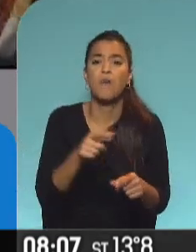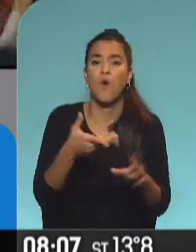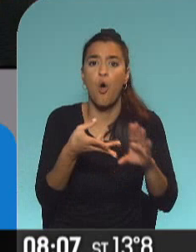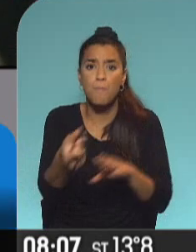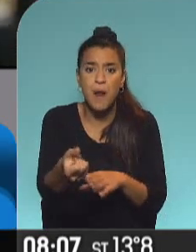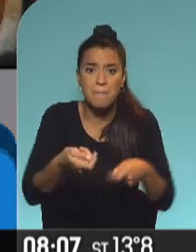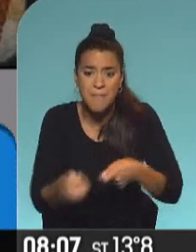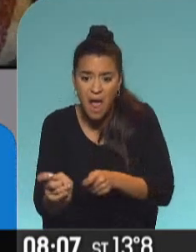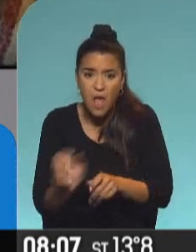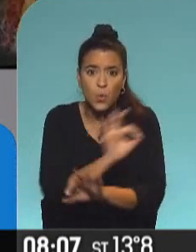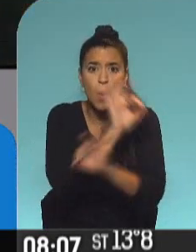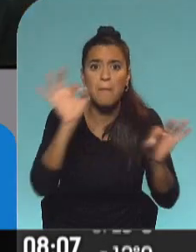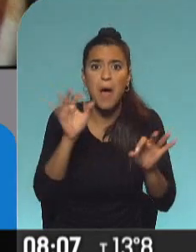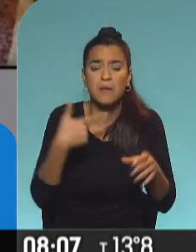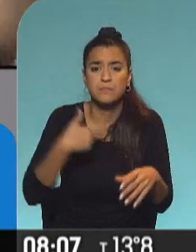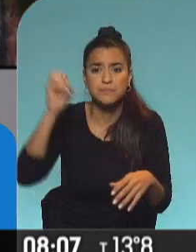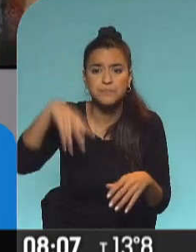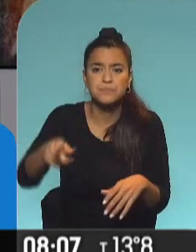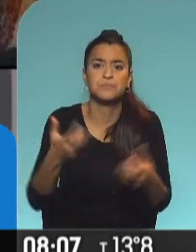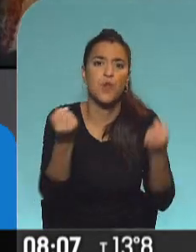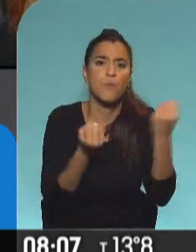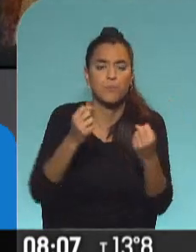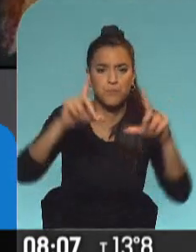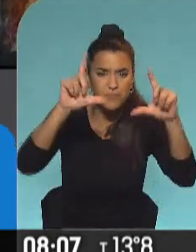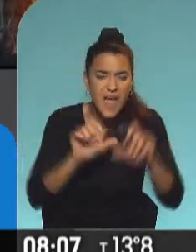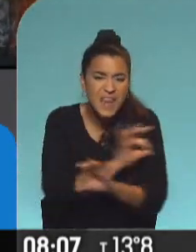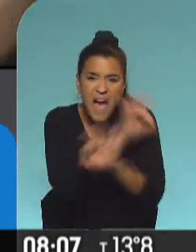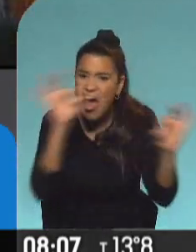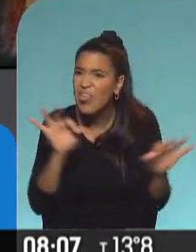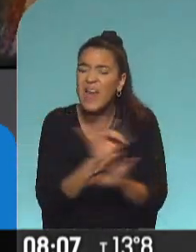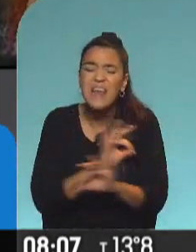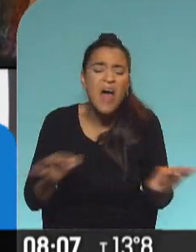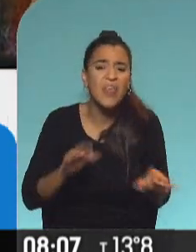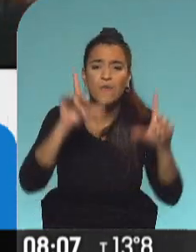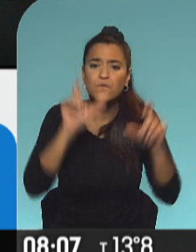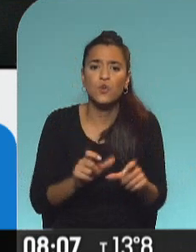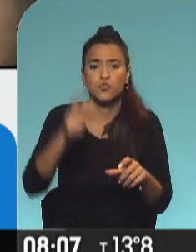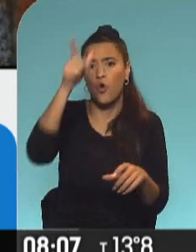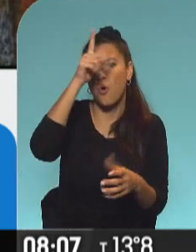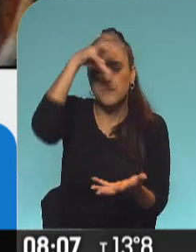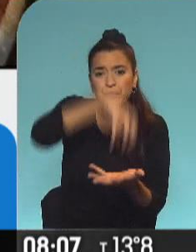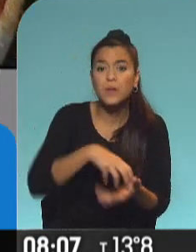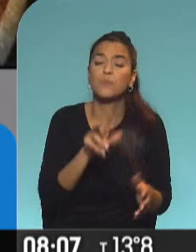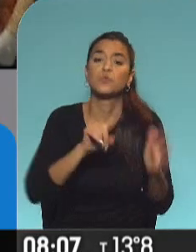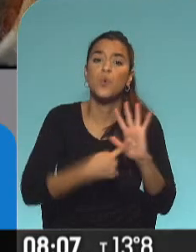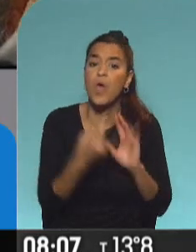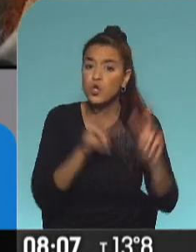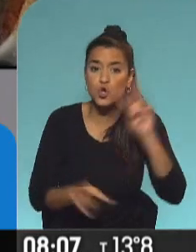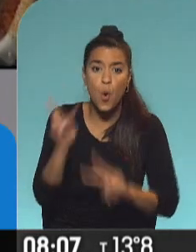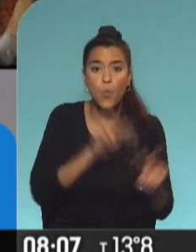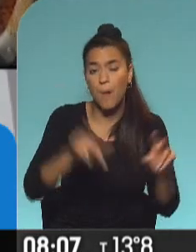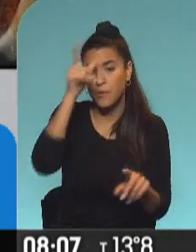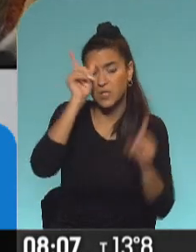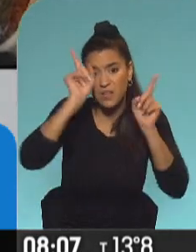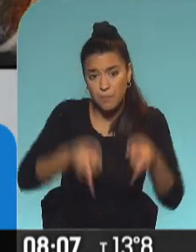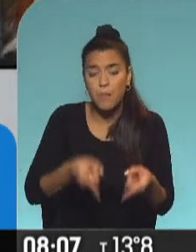apareció. No hay una foto de Arjac en un patrullero, no hay una foto de Arjac en ninguna dependencia pública, en ninguna comisaría. La ciudad no busca al policía Arjac. También